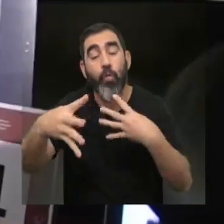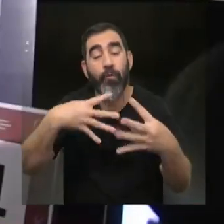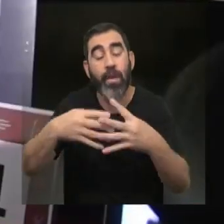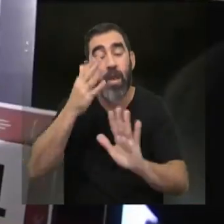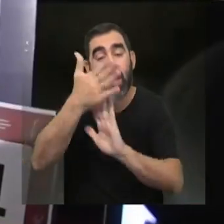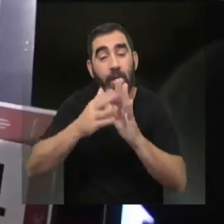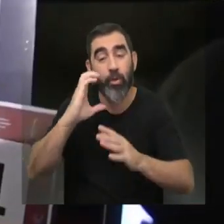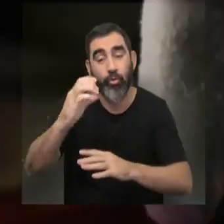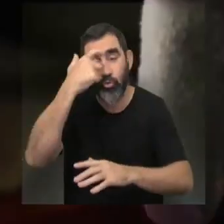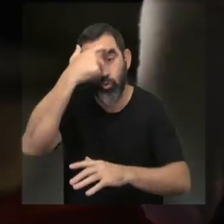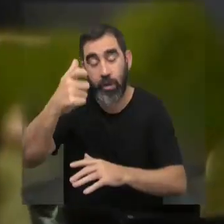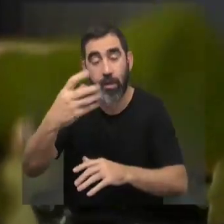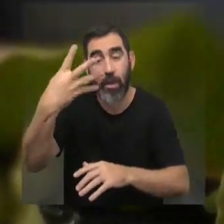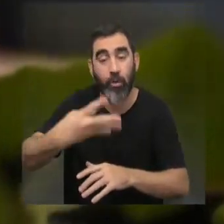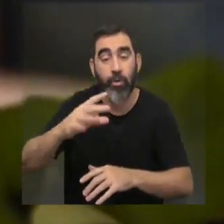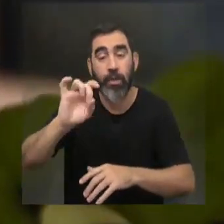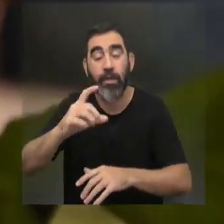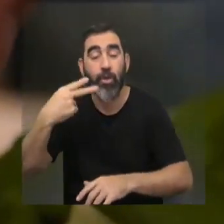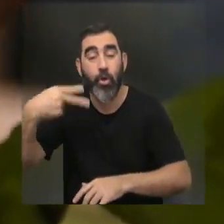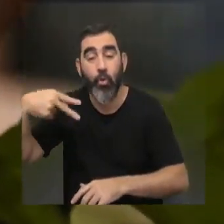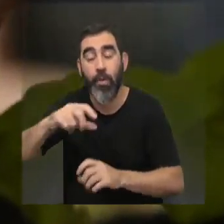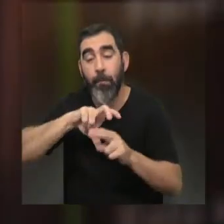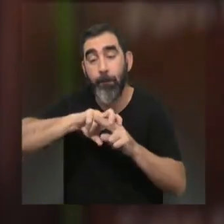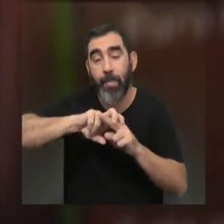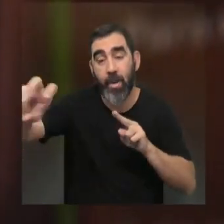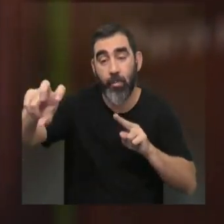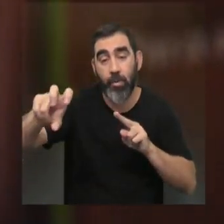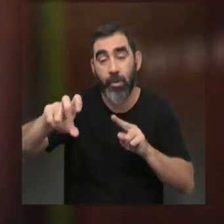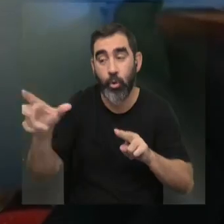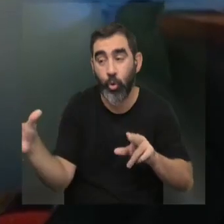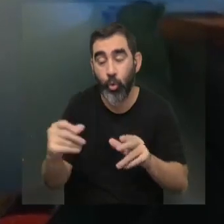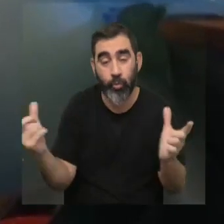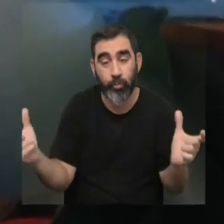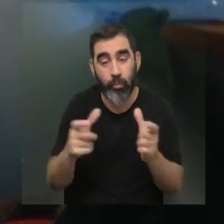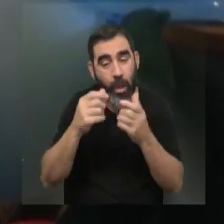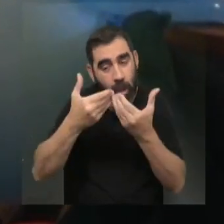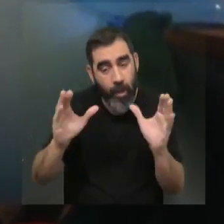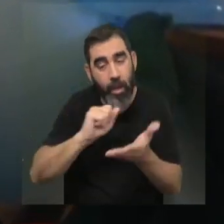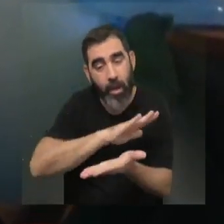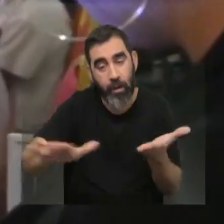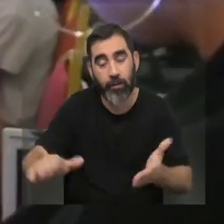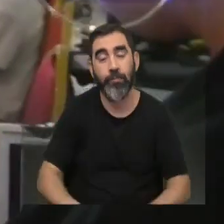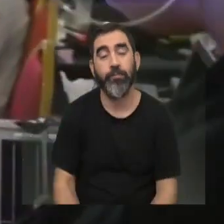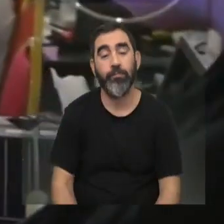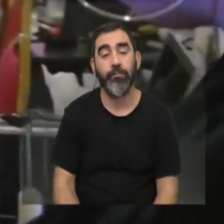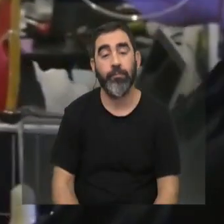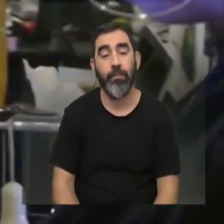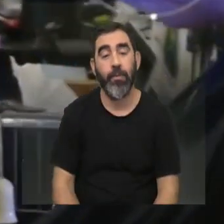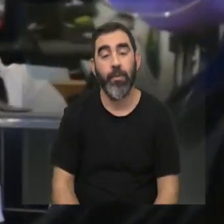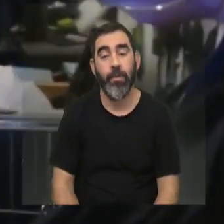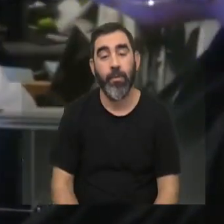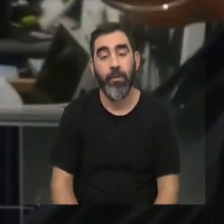de Clubes de Ciencia los días 14 y 15 de noviembre en Piriápolis. Todos los encuentros son abiertos al público.